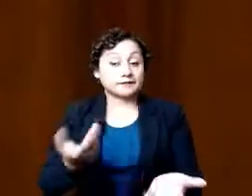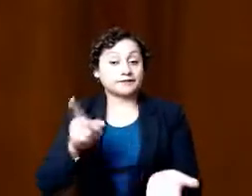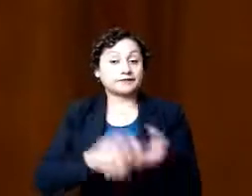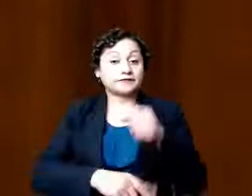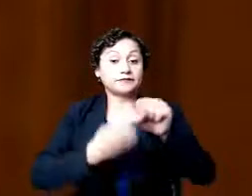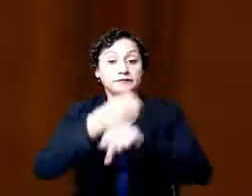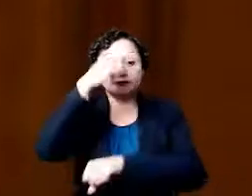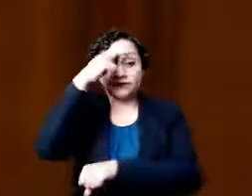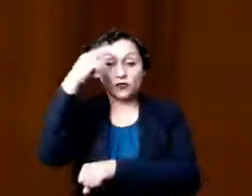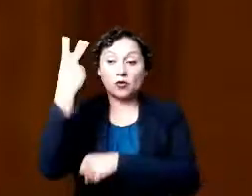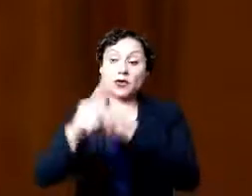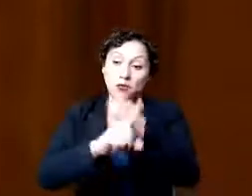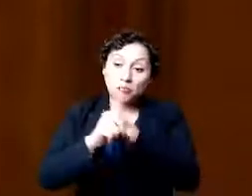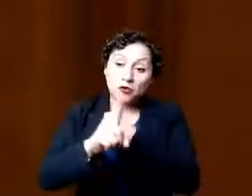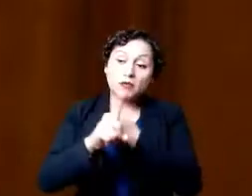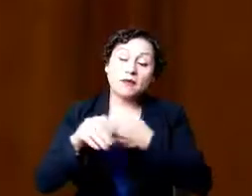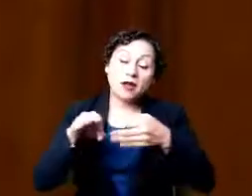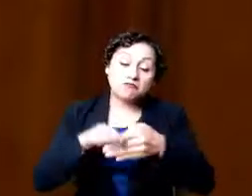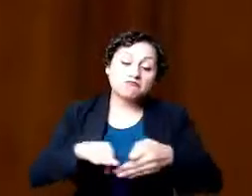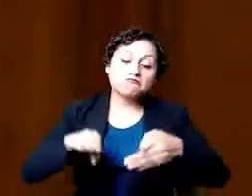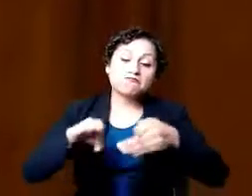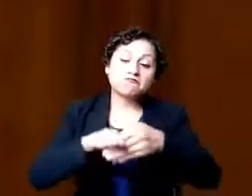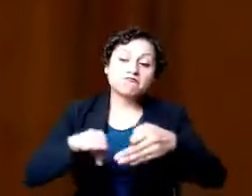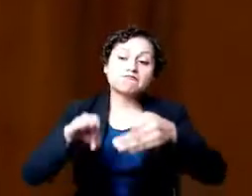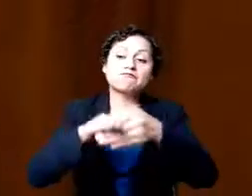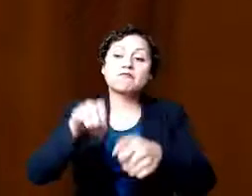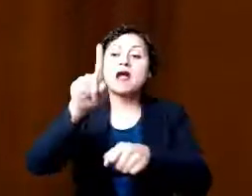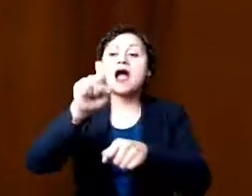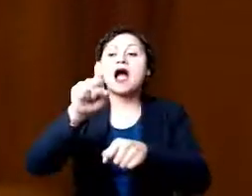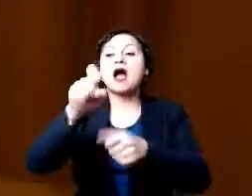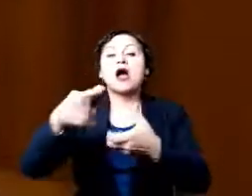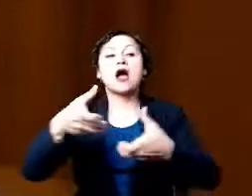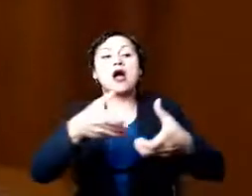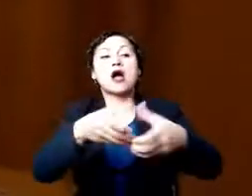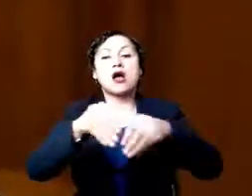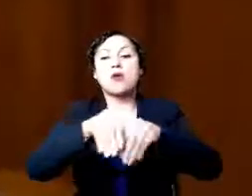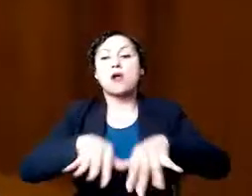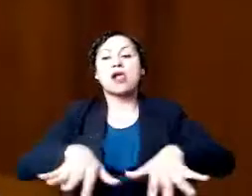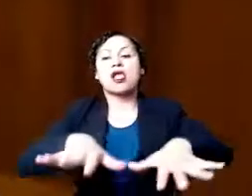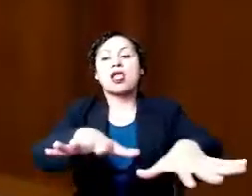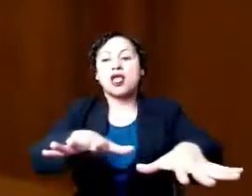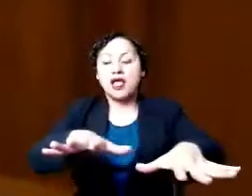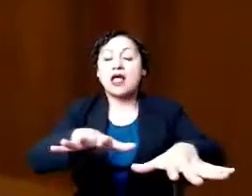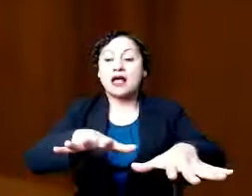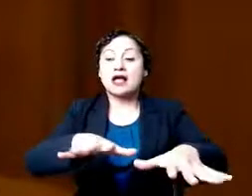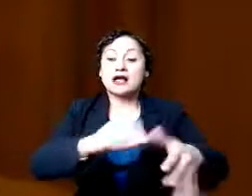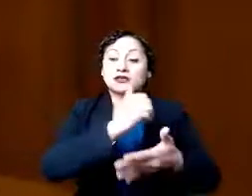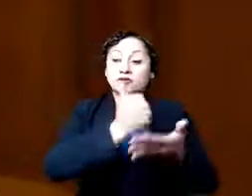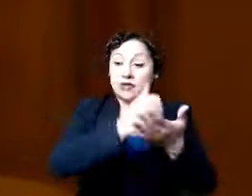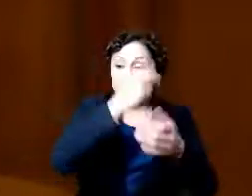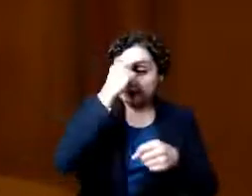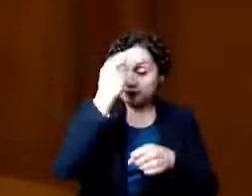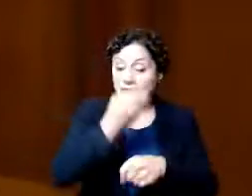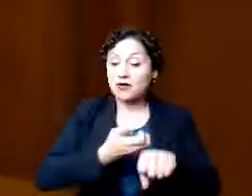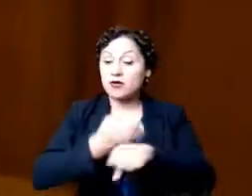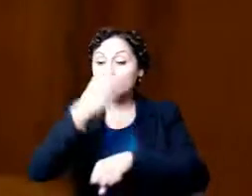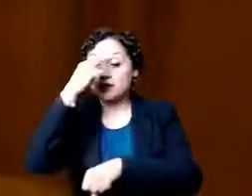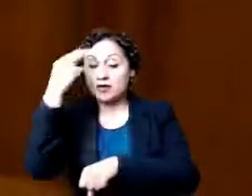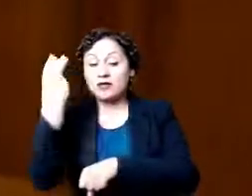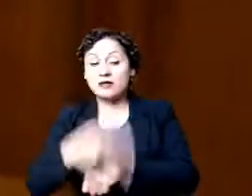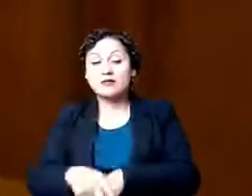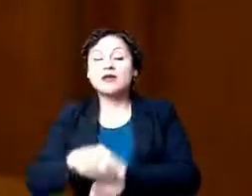constante referente al desperdicio de agua por fugas en el Valle de México hay quejas continuas por falta de mantenimiento